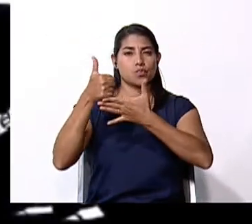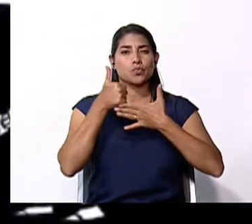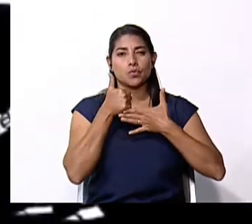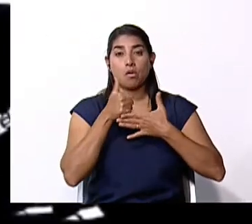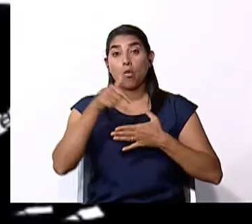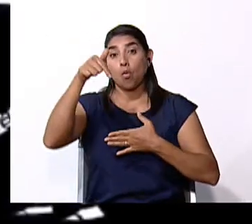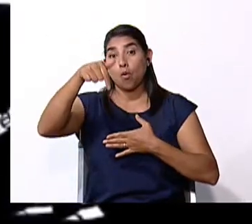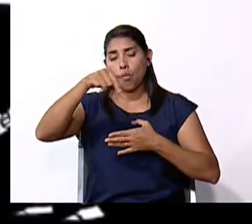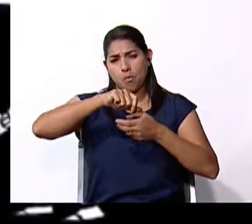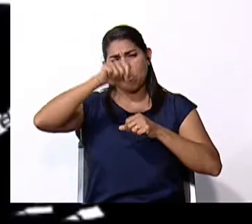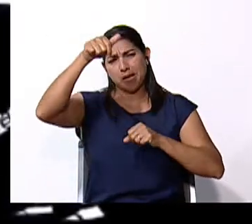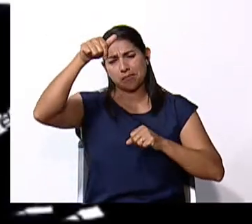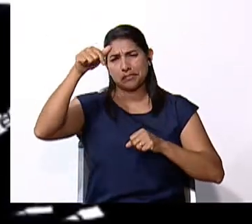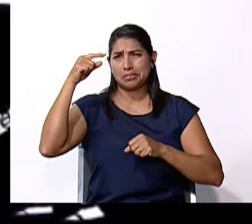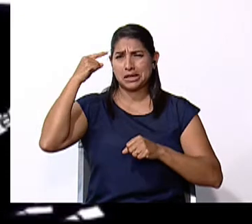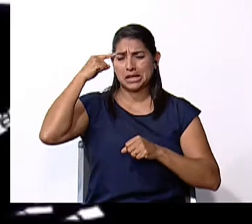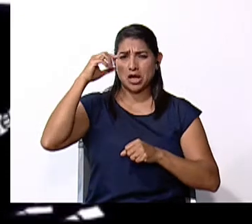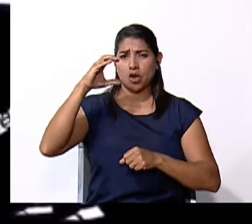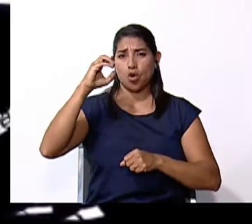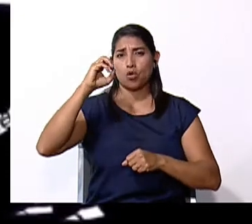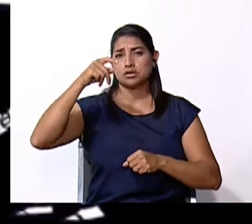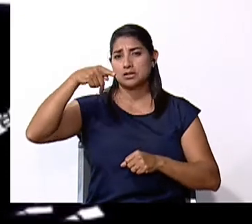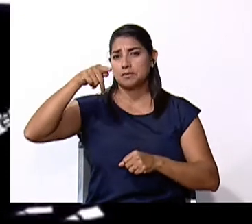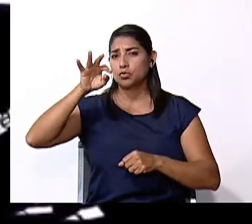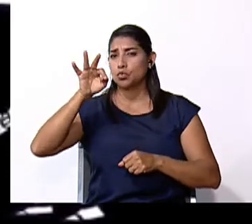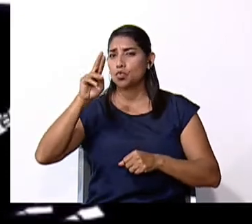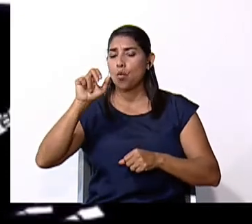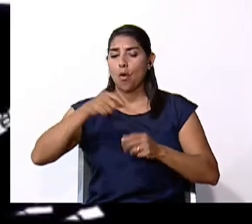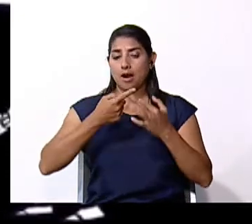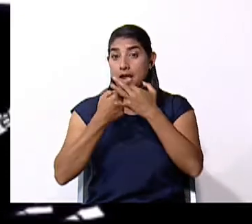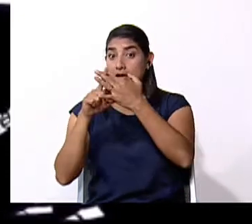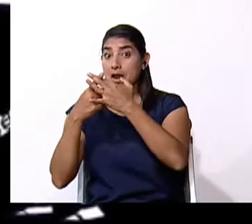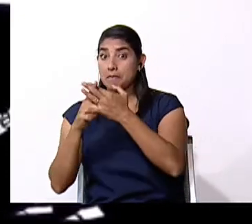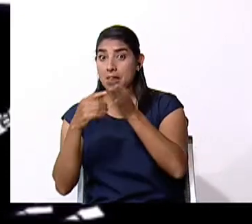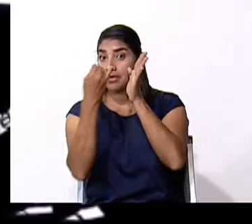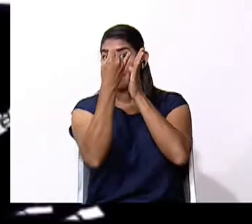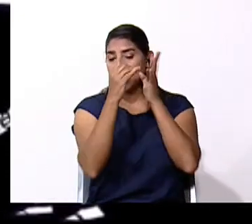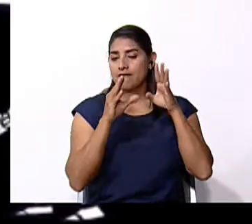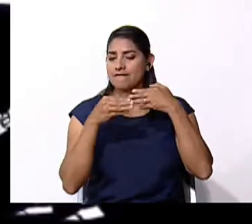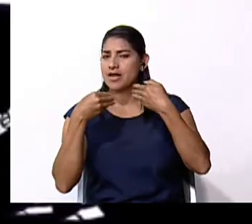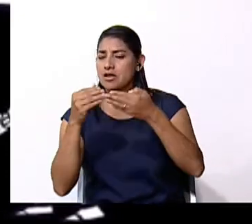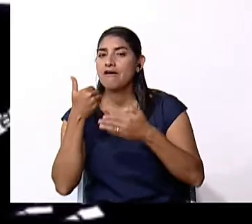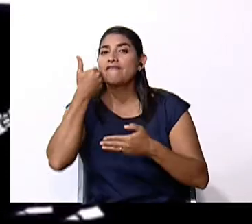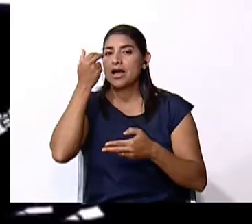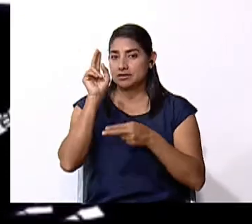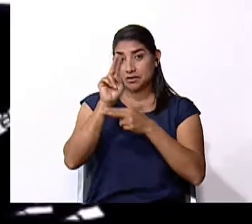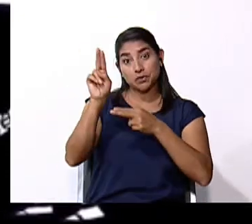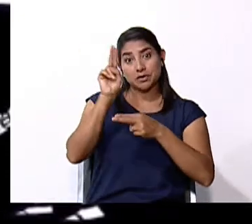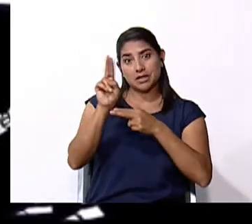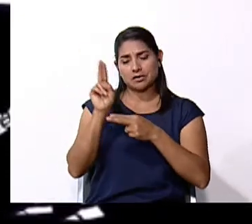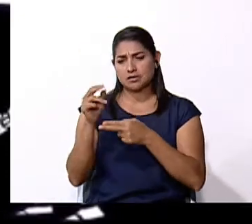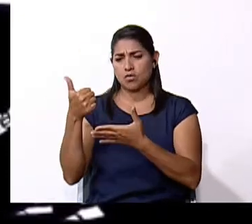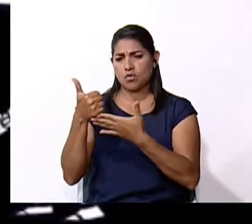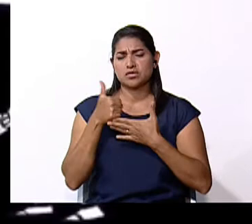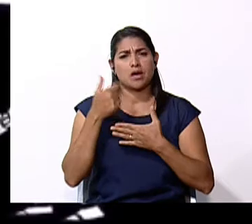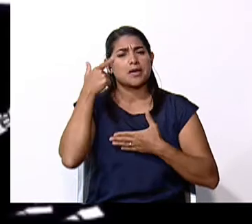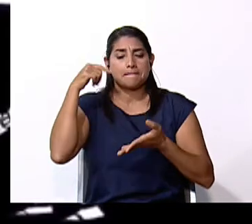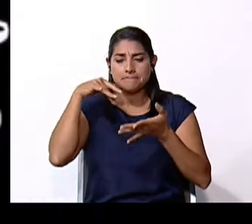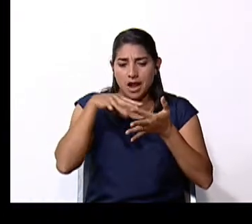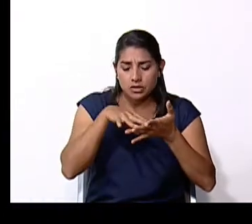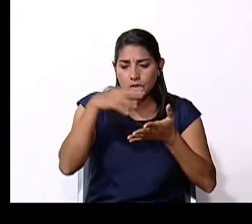¿Un mapa qué? Un mapa conceptual es una herramienta gráfica flexible y fácil de usar, que nos ayudará a